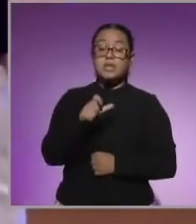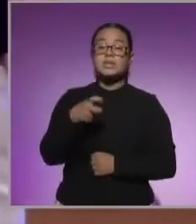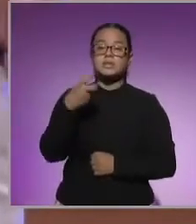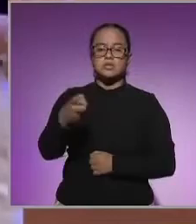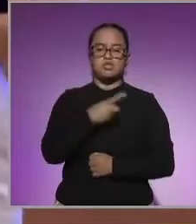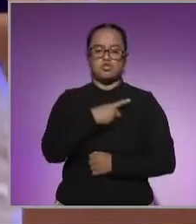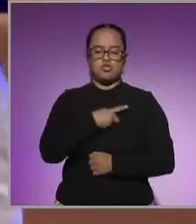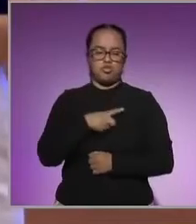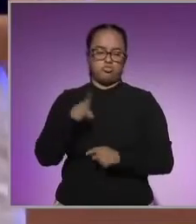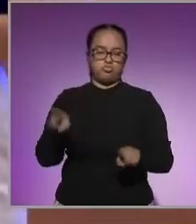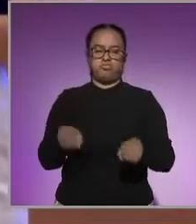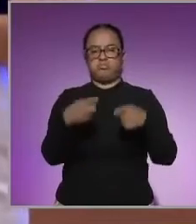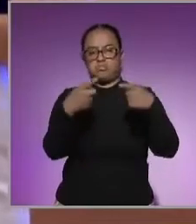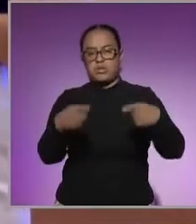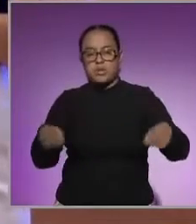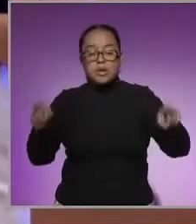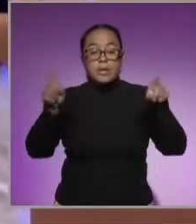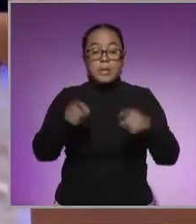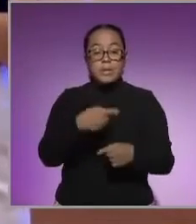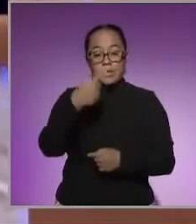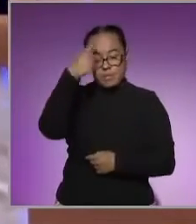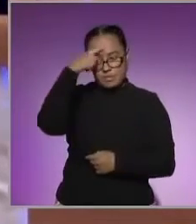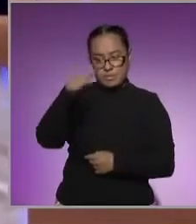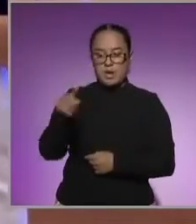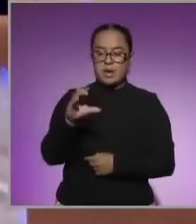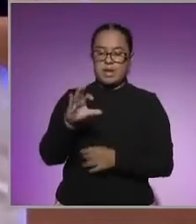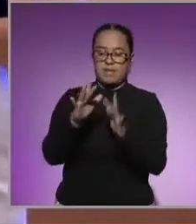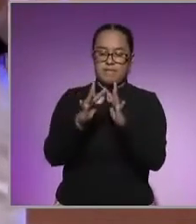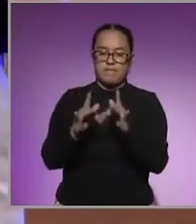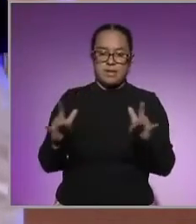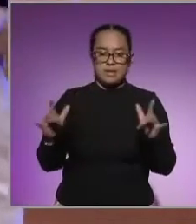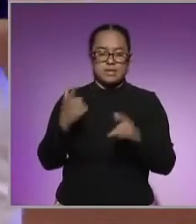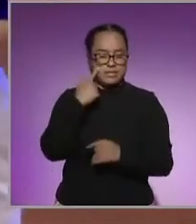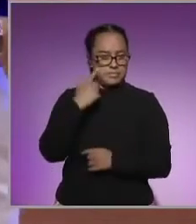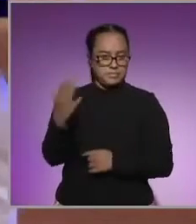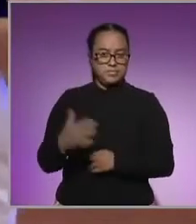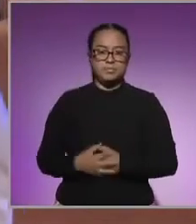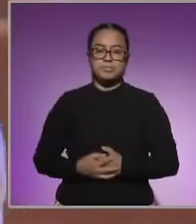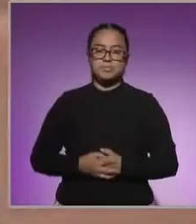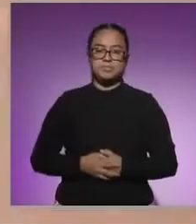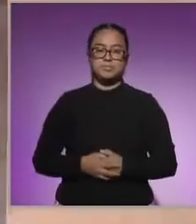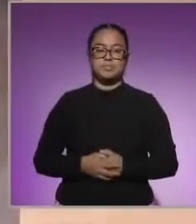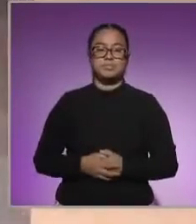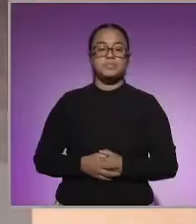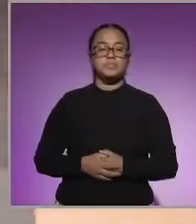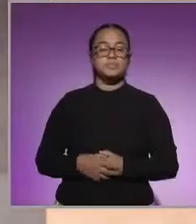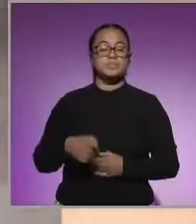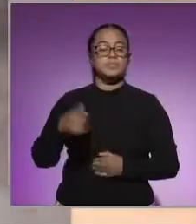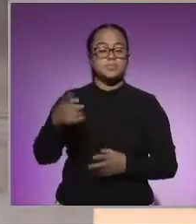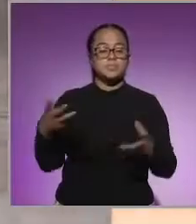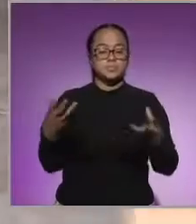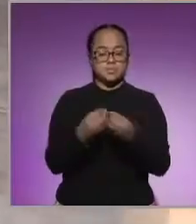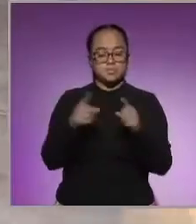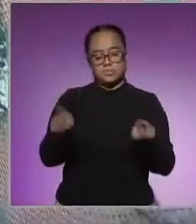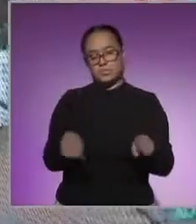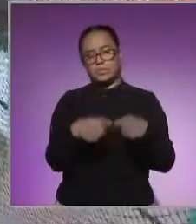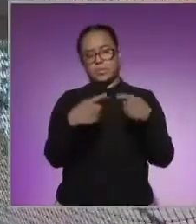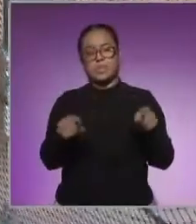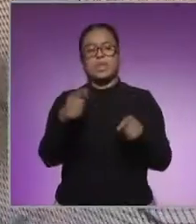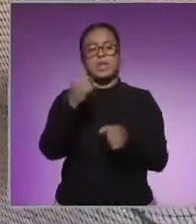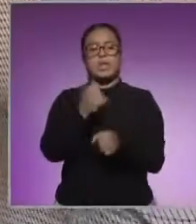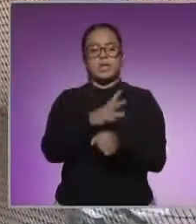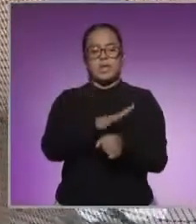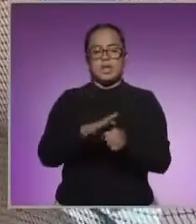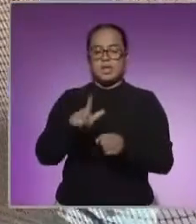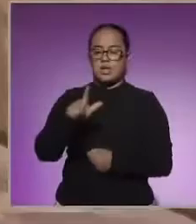solista del concierto para corno francés de mozart acompañando interpretará junto con la orquesta imposible de